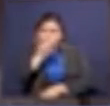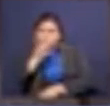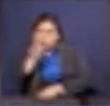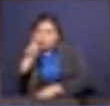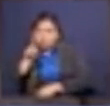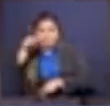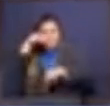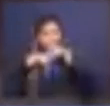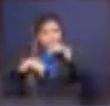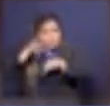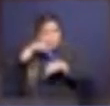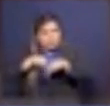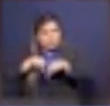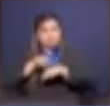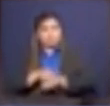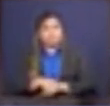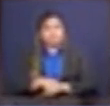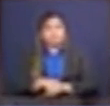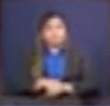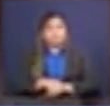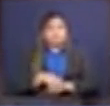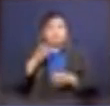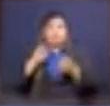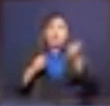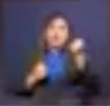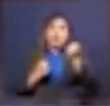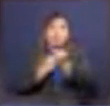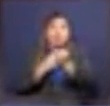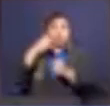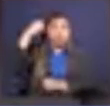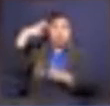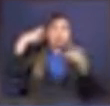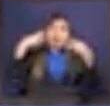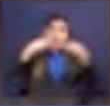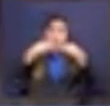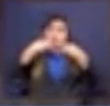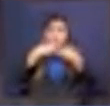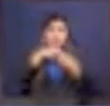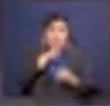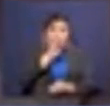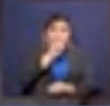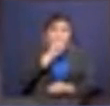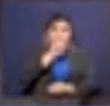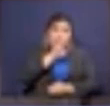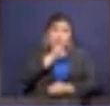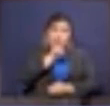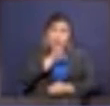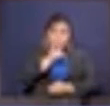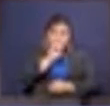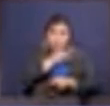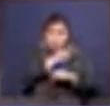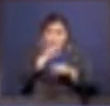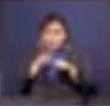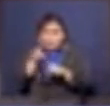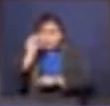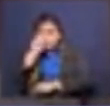el subsidio a la electricidad de marzo a septiembre de este año es